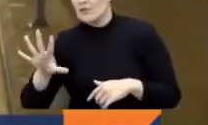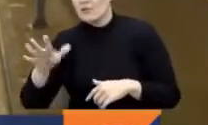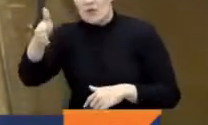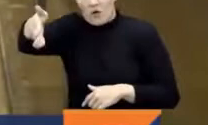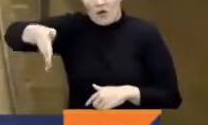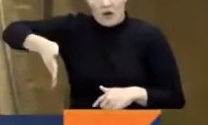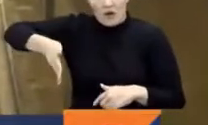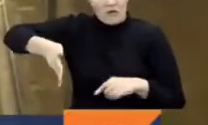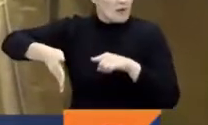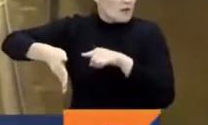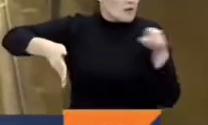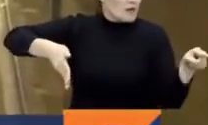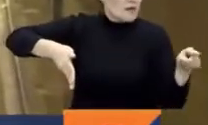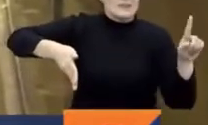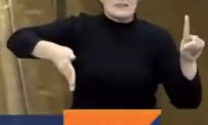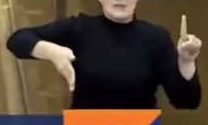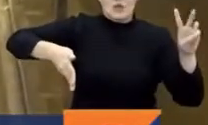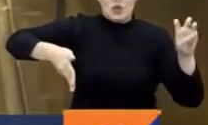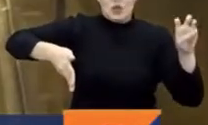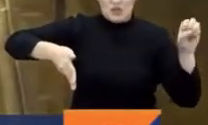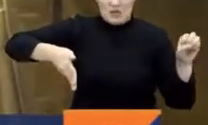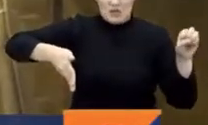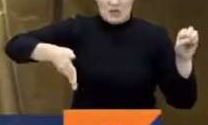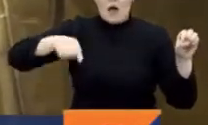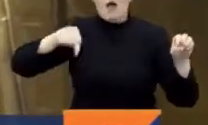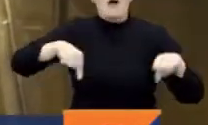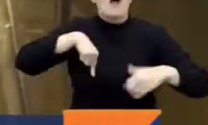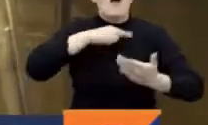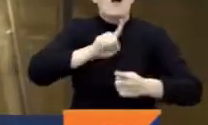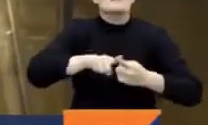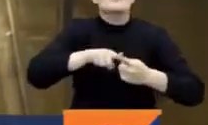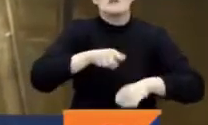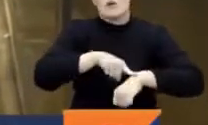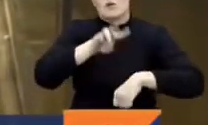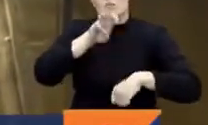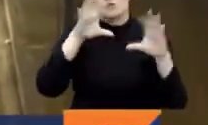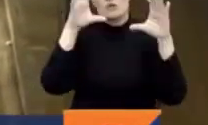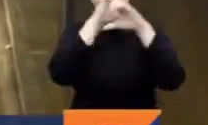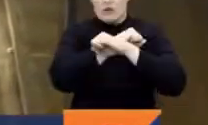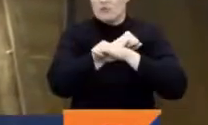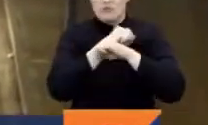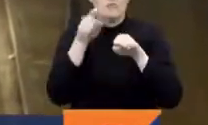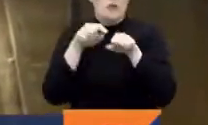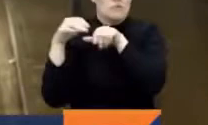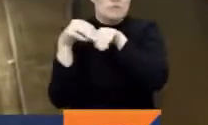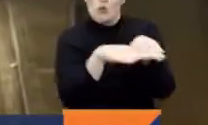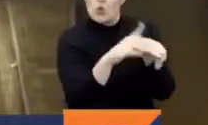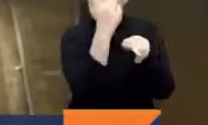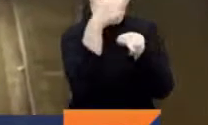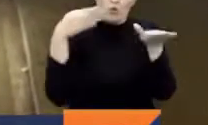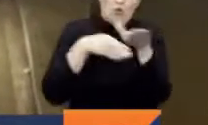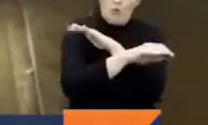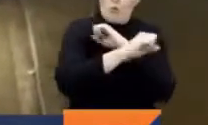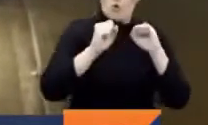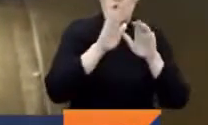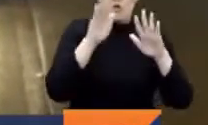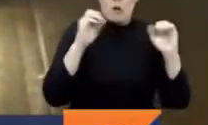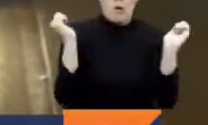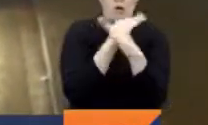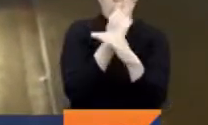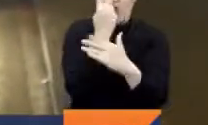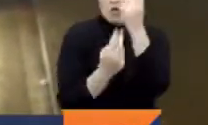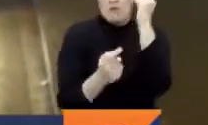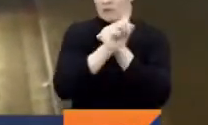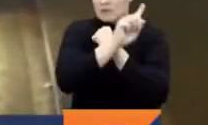calle 180 hasta las 8 de la noche. Y en este punto de Bogotá también hay que recordar que hoy lunes 4 4 de julio, la entrada